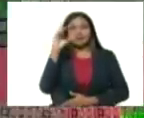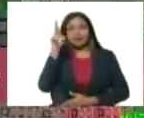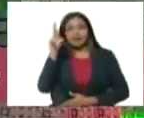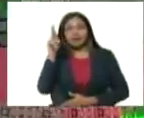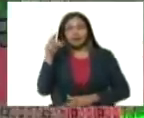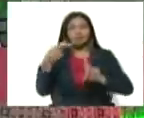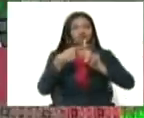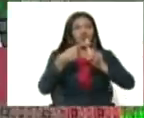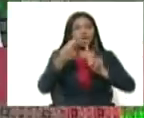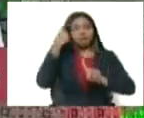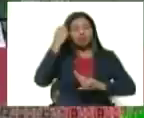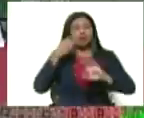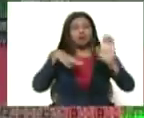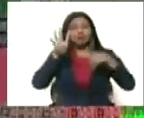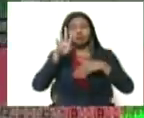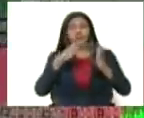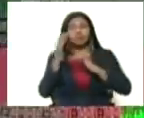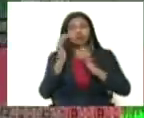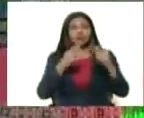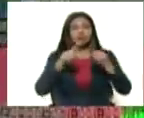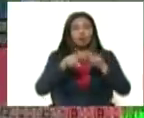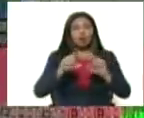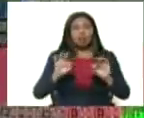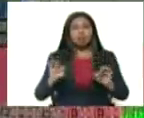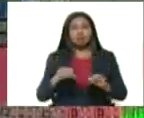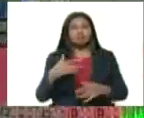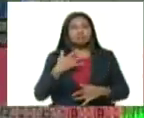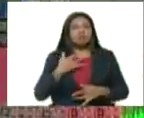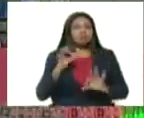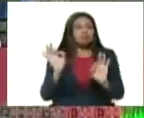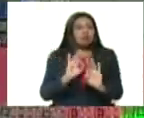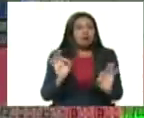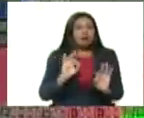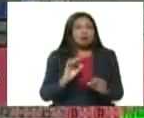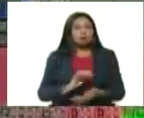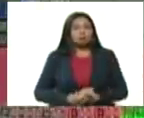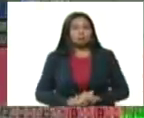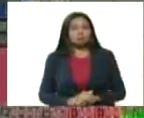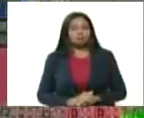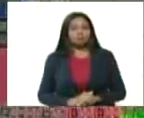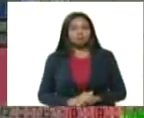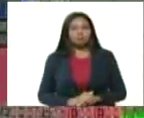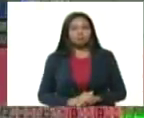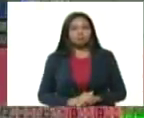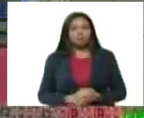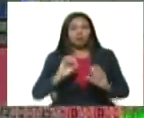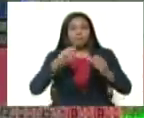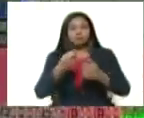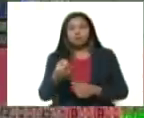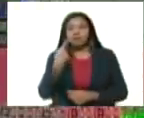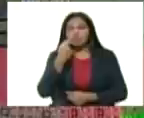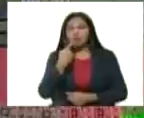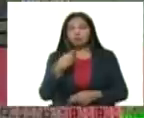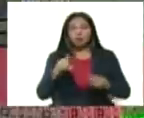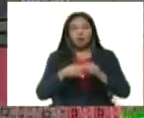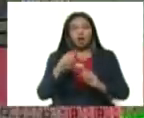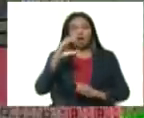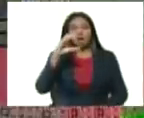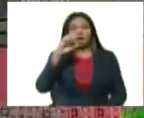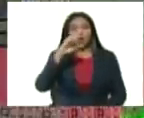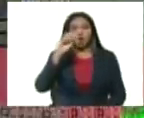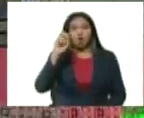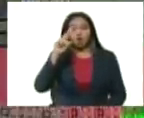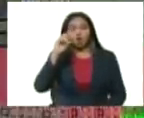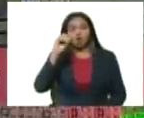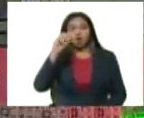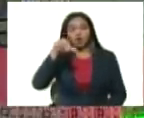día 14 de abril, está asintomática, no tiene comorbilidad y se le inició tratamiento con cloroquina.